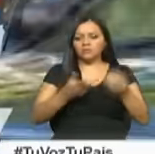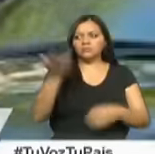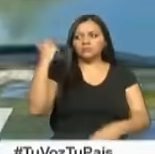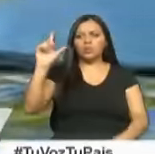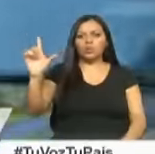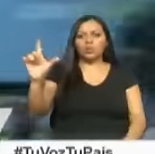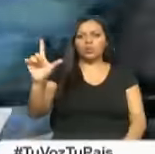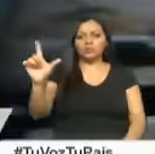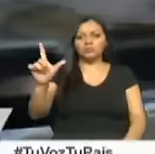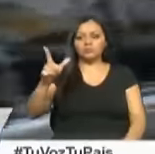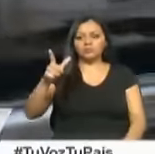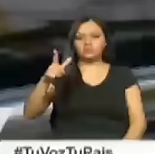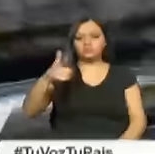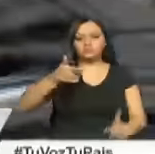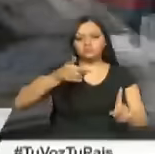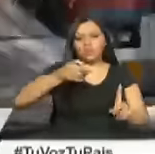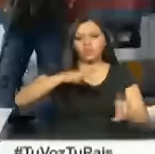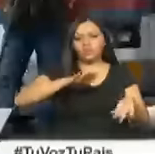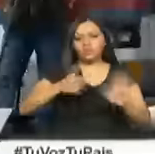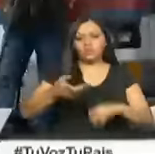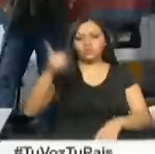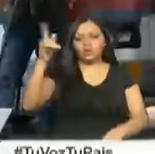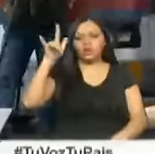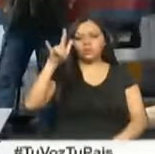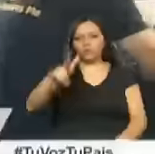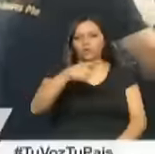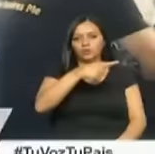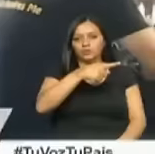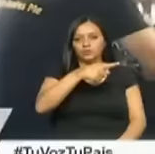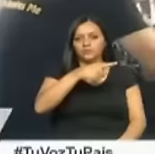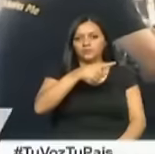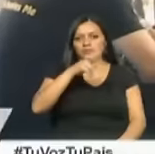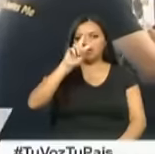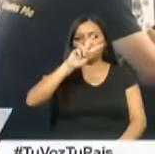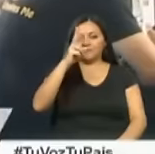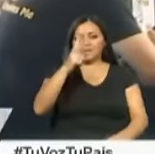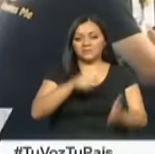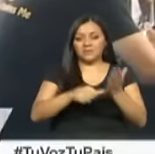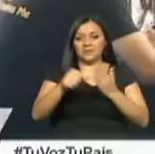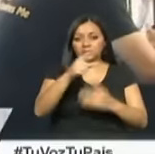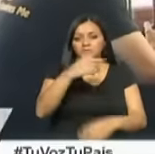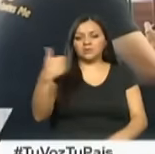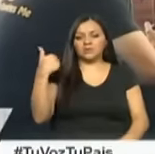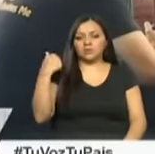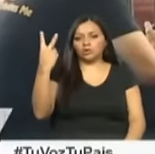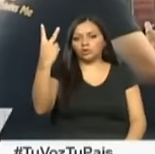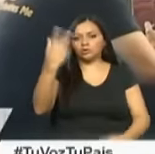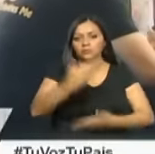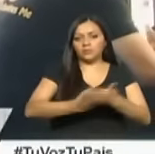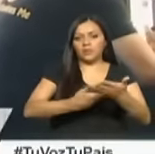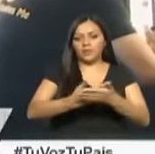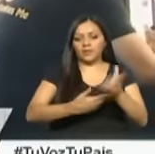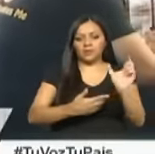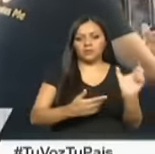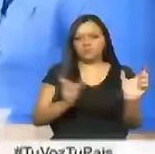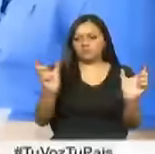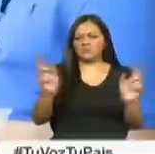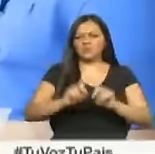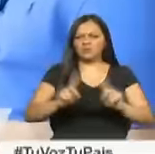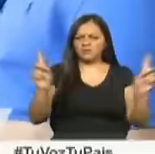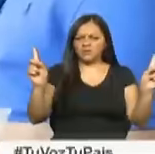lunes en el aeropuerto de la capital. Según el viceministro, tenía en su poder dos documentos de identidad